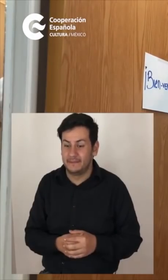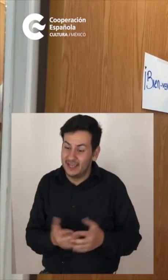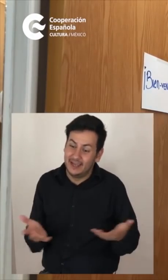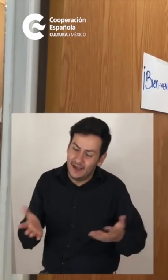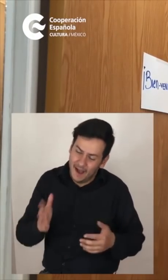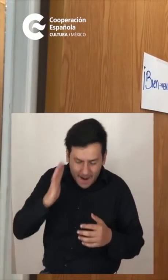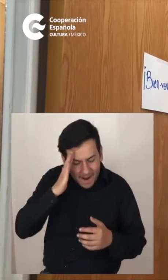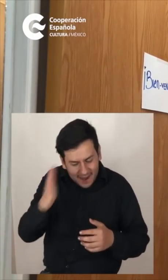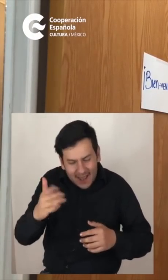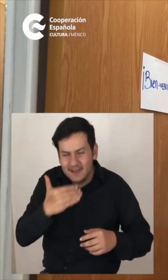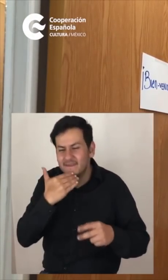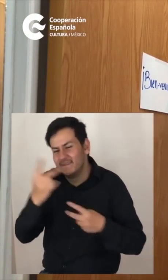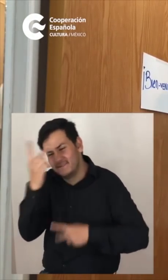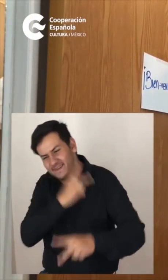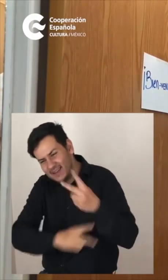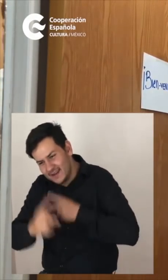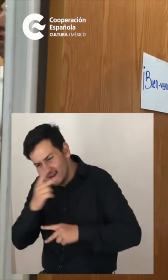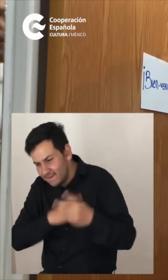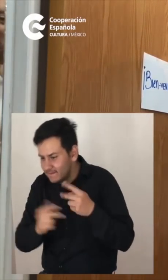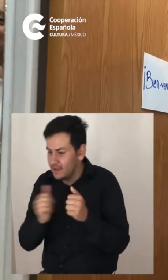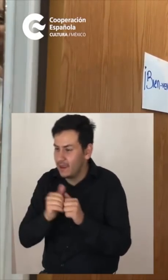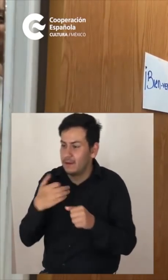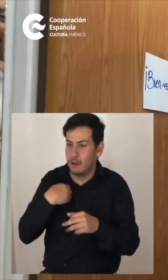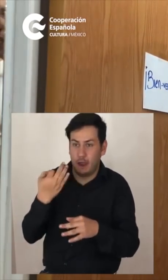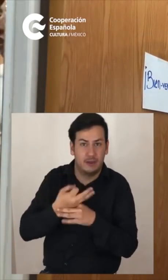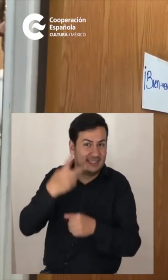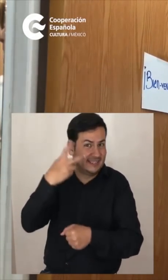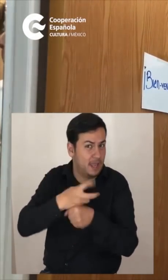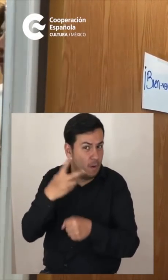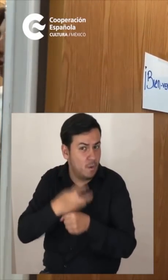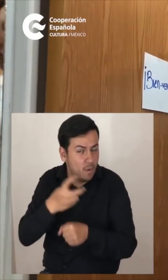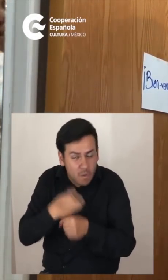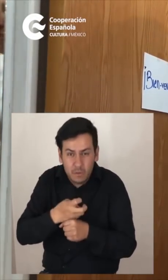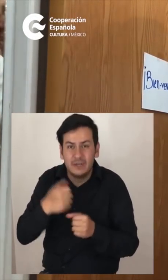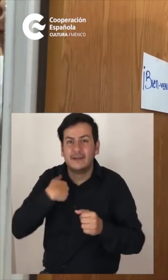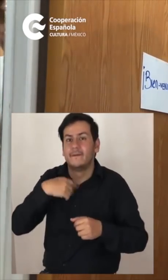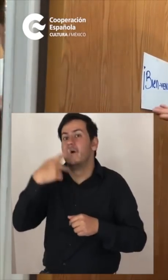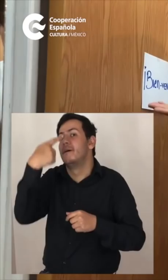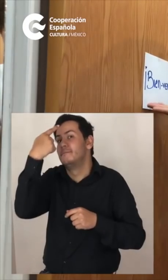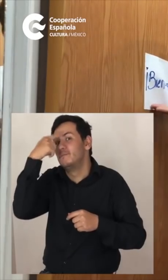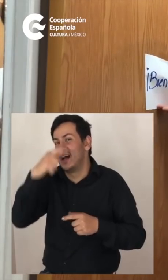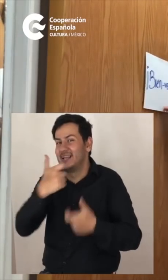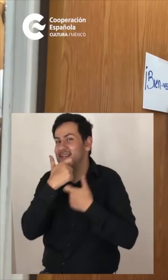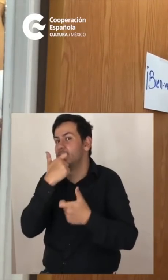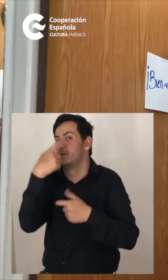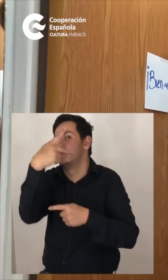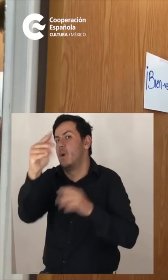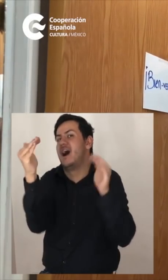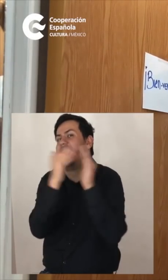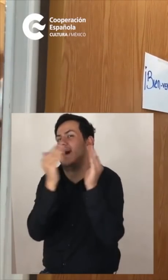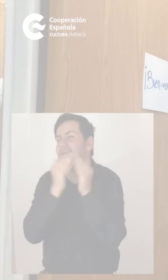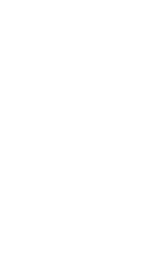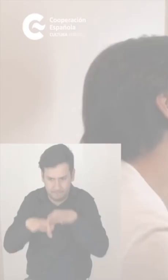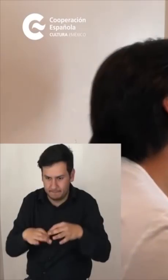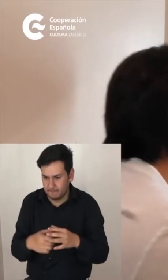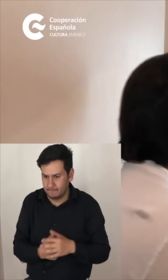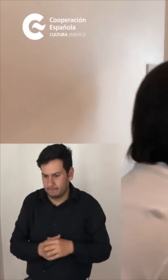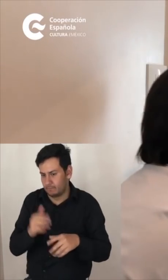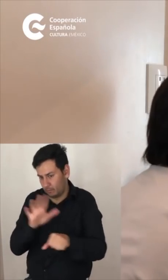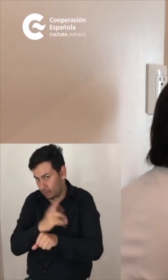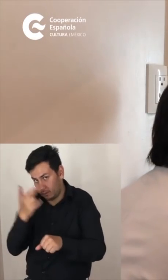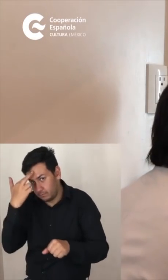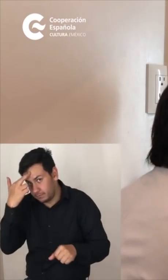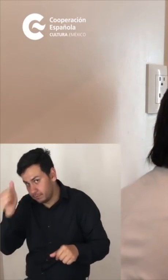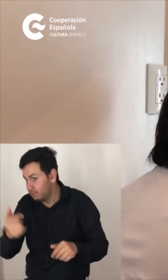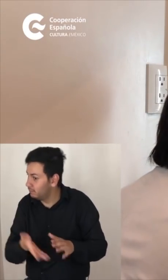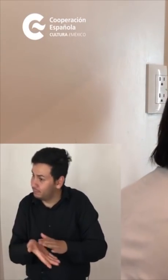Hola, bienvenidos al episodio 2 de Comedia Diversa Stand Up en tu casa. Sean bienvenidos. Vámonos con